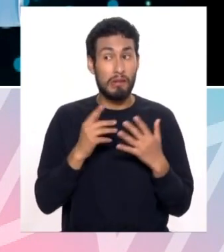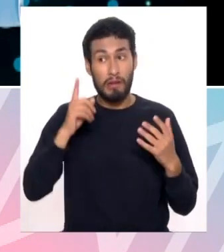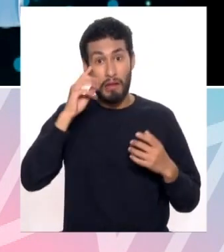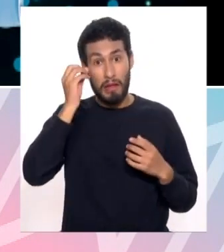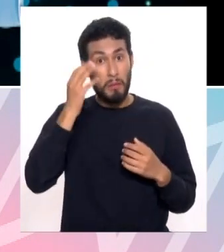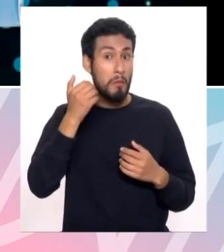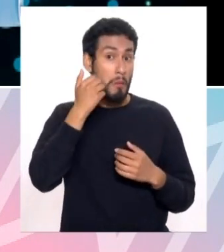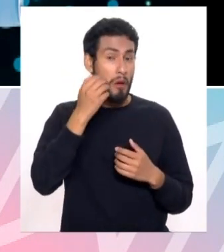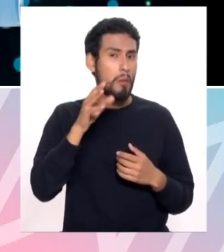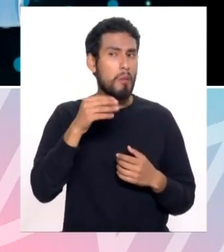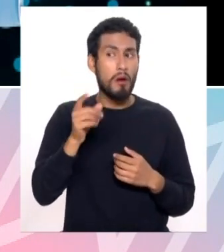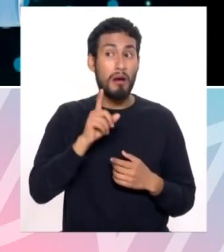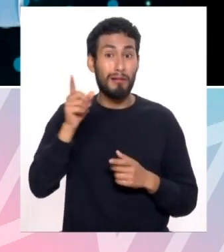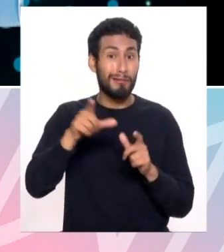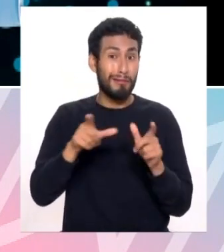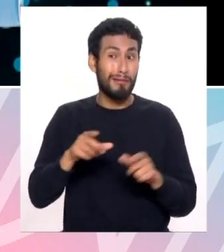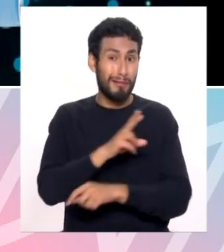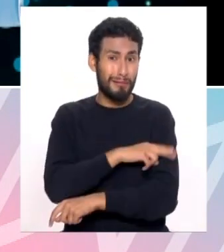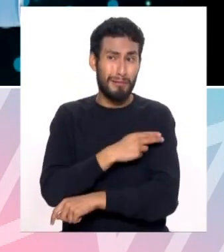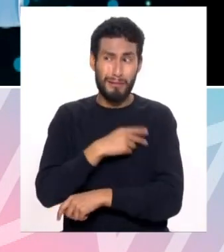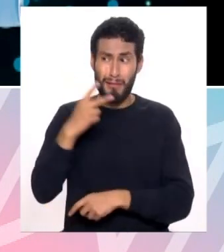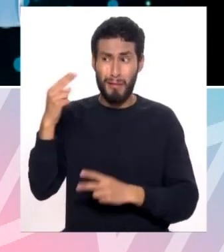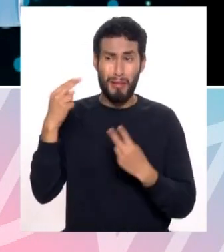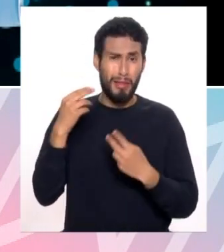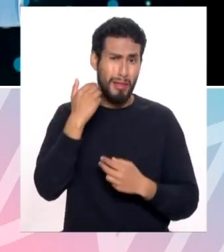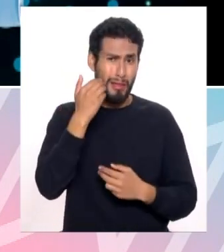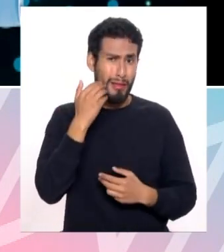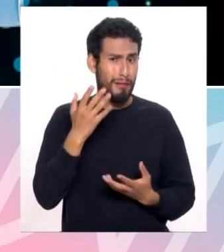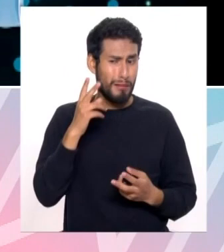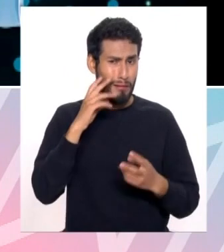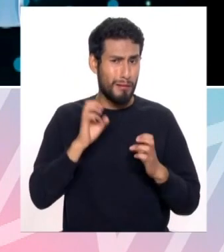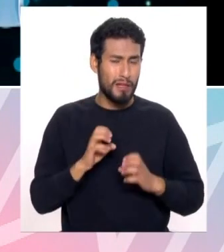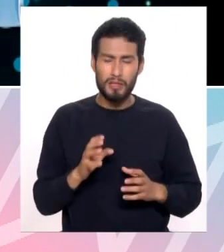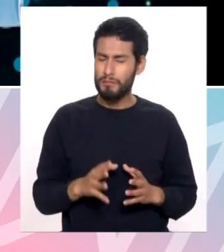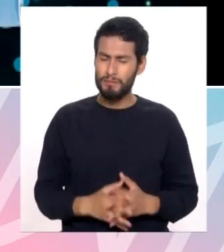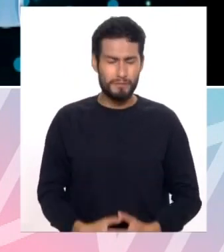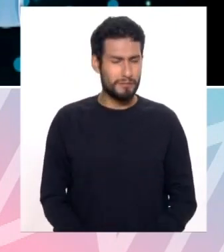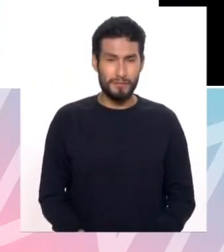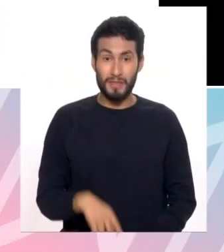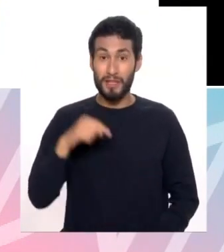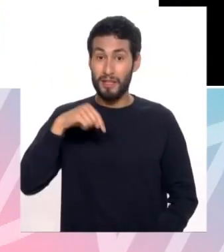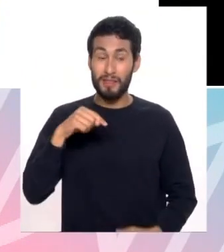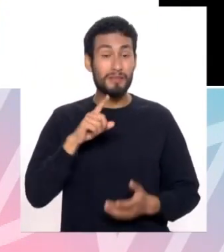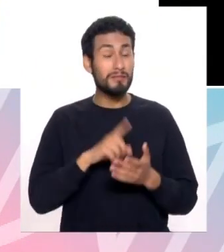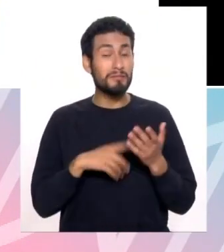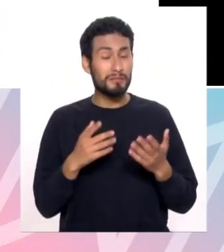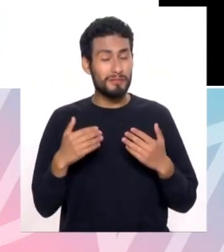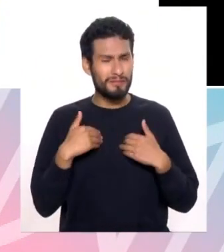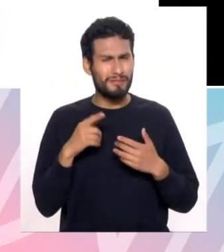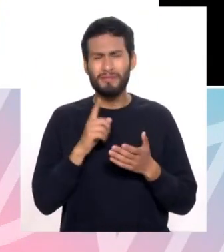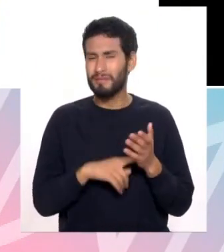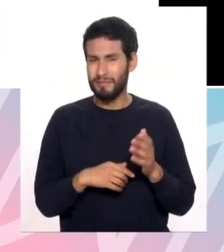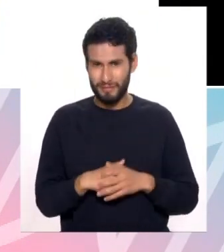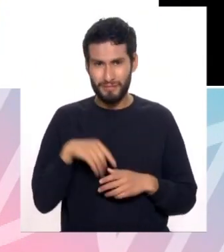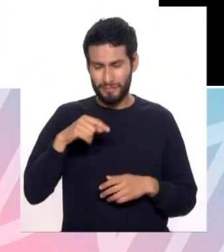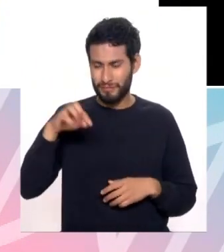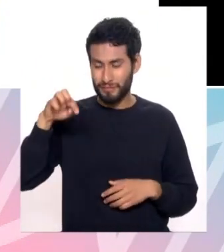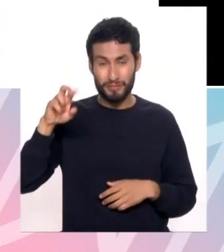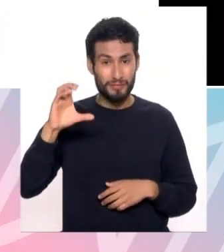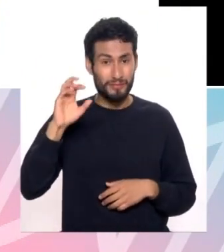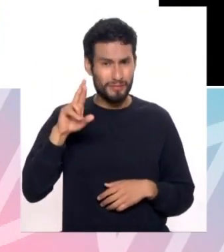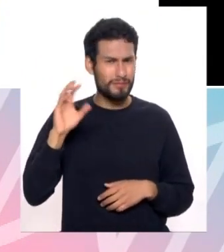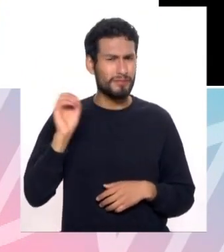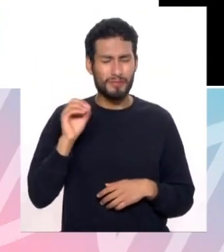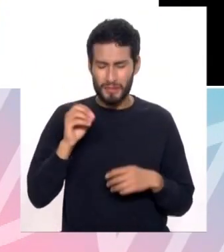la vergüenza por acudir a un establecimiento de salud y que sea evaluada. Entonces, ahora contamos con un método que se denomina PCR o